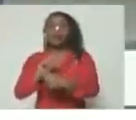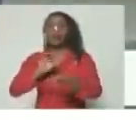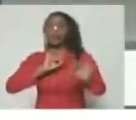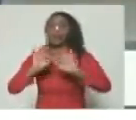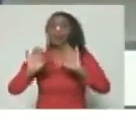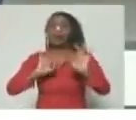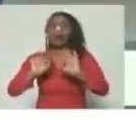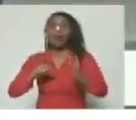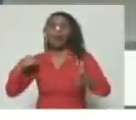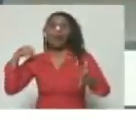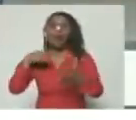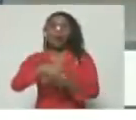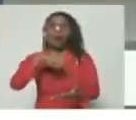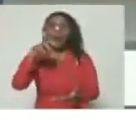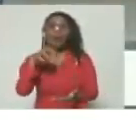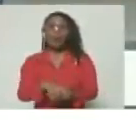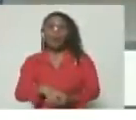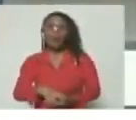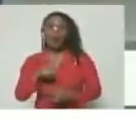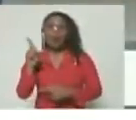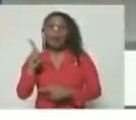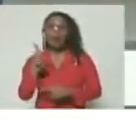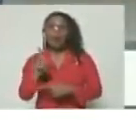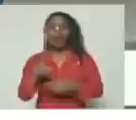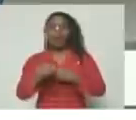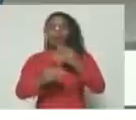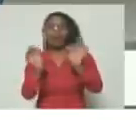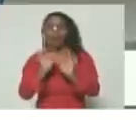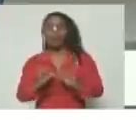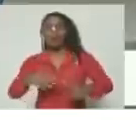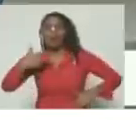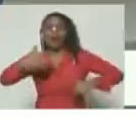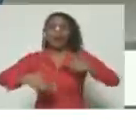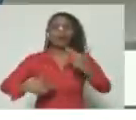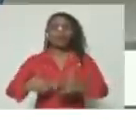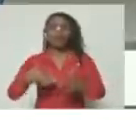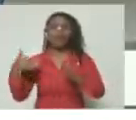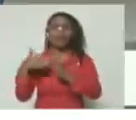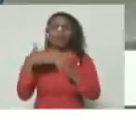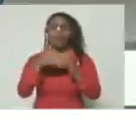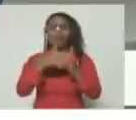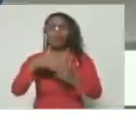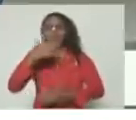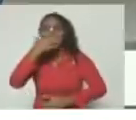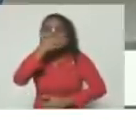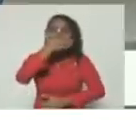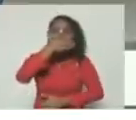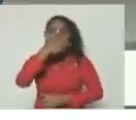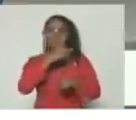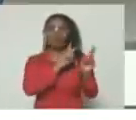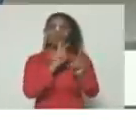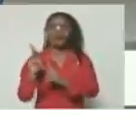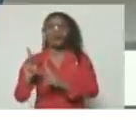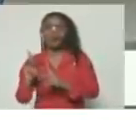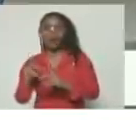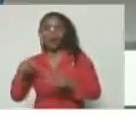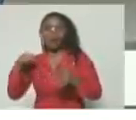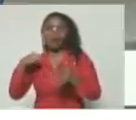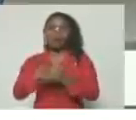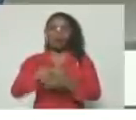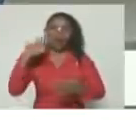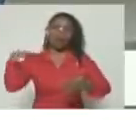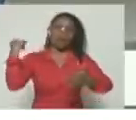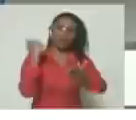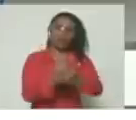preparando golpes de Estado, financiamiento a delincuentes, ataques terroristas, y esté planificando magnicidios y asesinatos